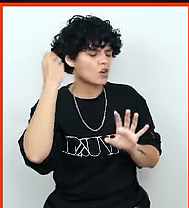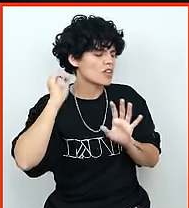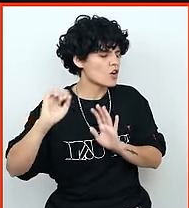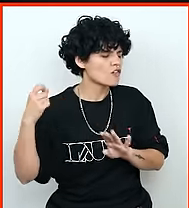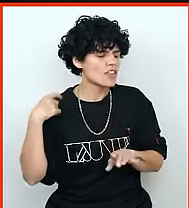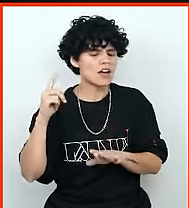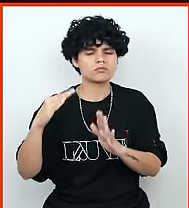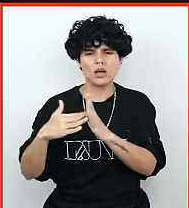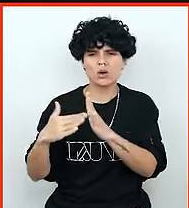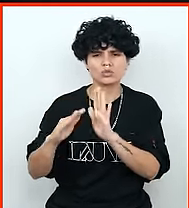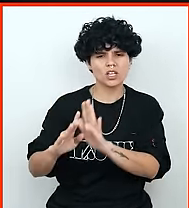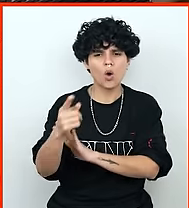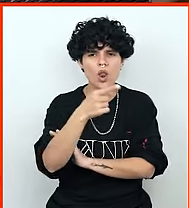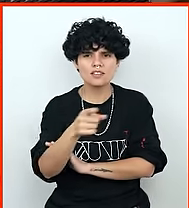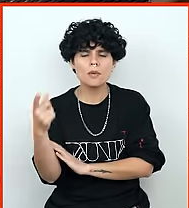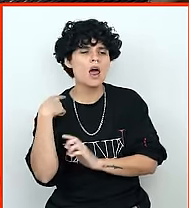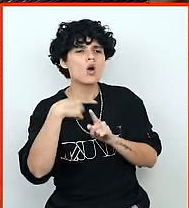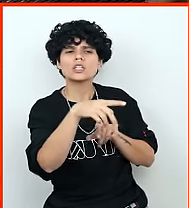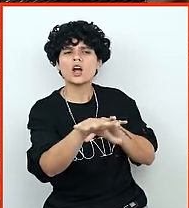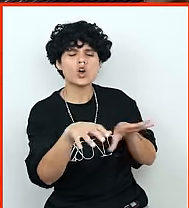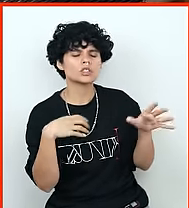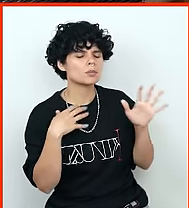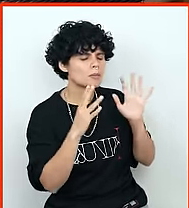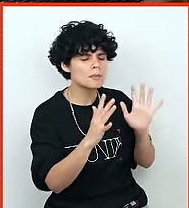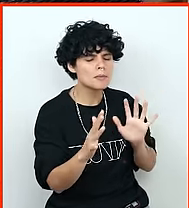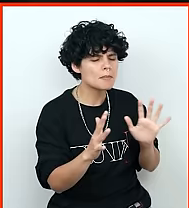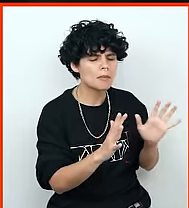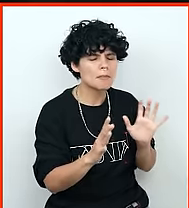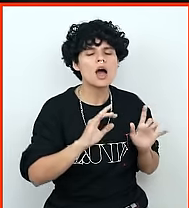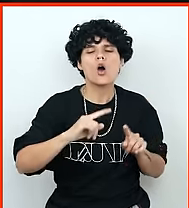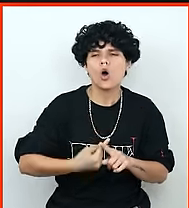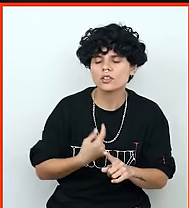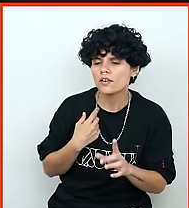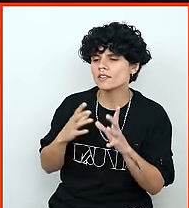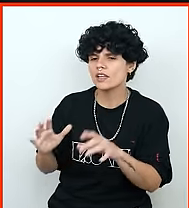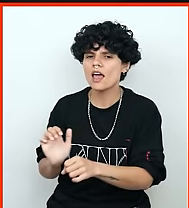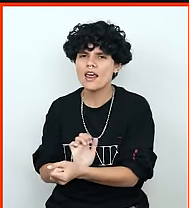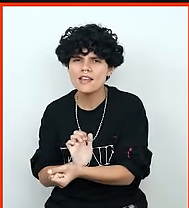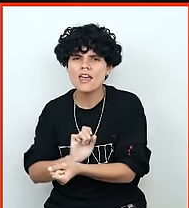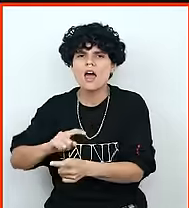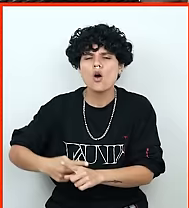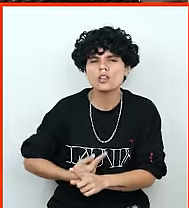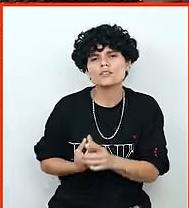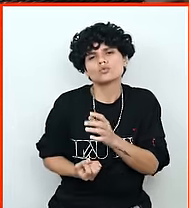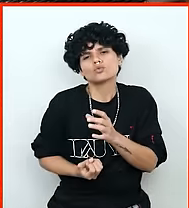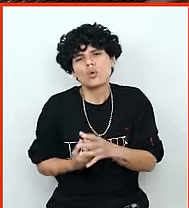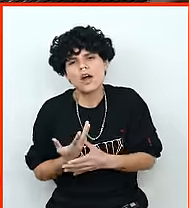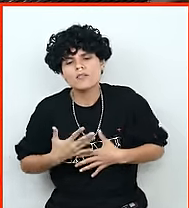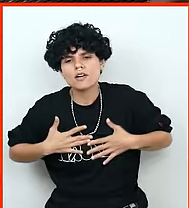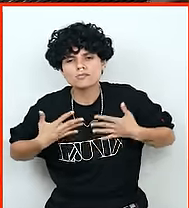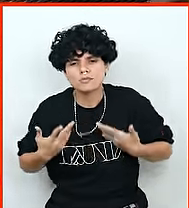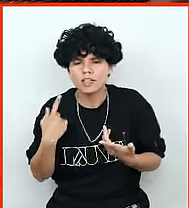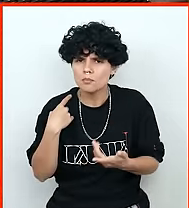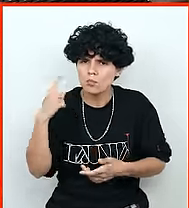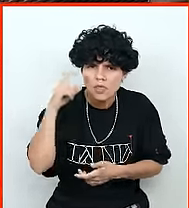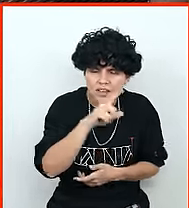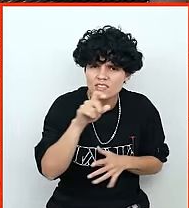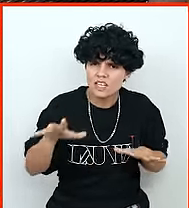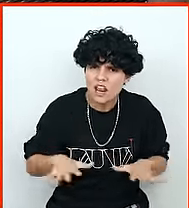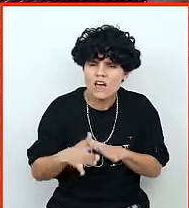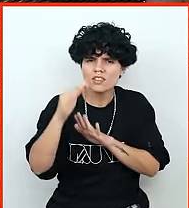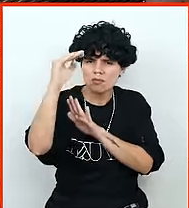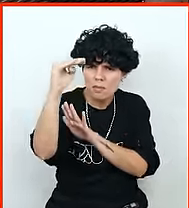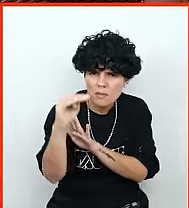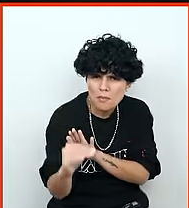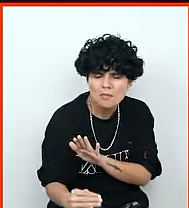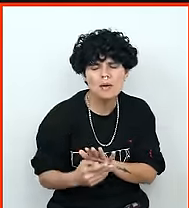olvidarme esta weá. Una semana, dos semanas, creo avanzo en otros temas y después vuelvo y lo retomo con una energía fresca y lo termino. Me costó terminarlo, me costó avanzar la estrofa, me